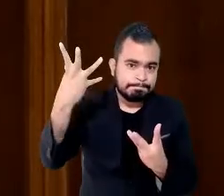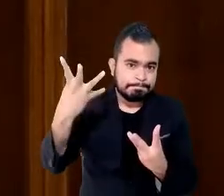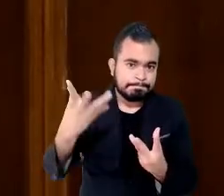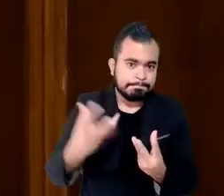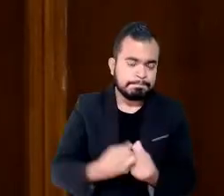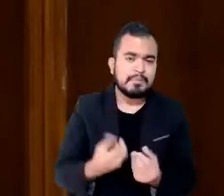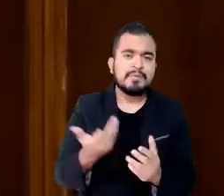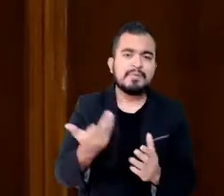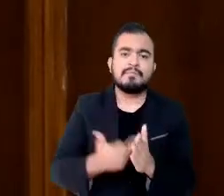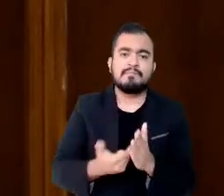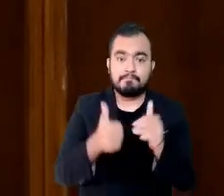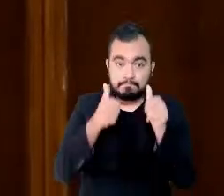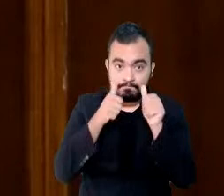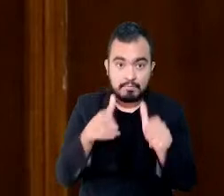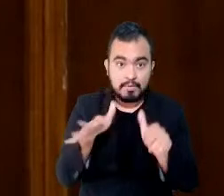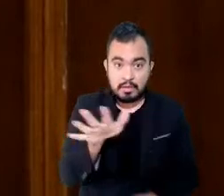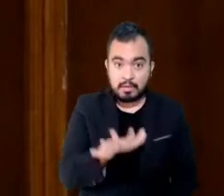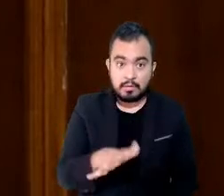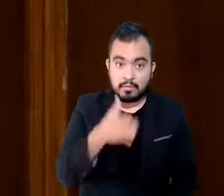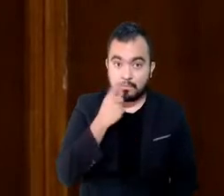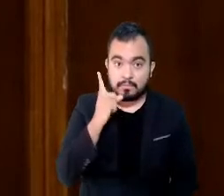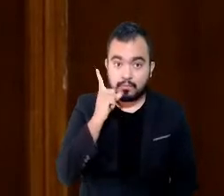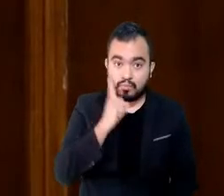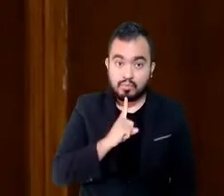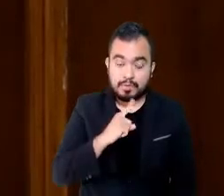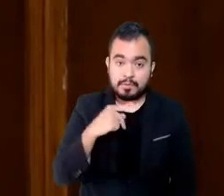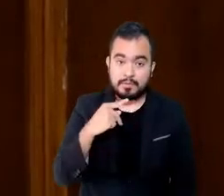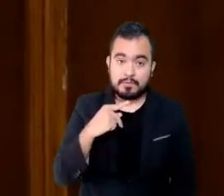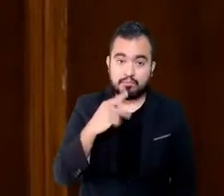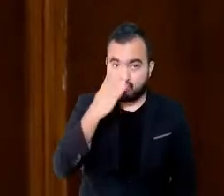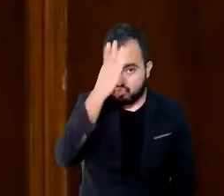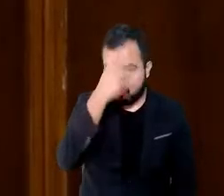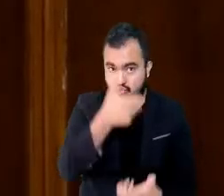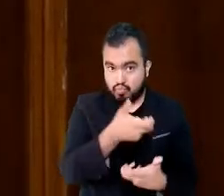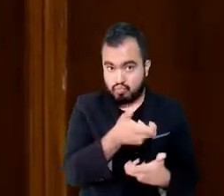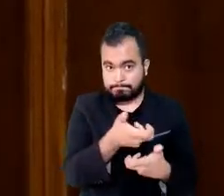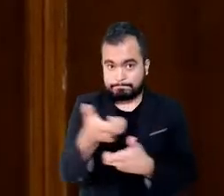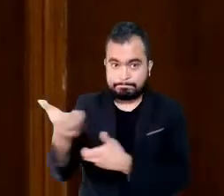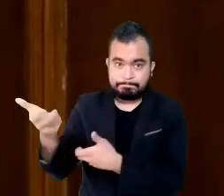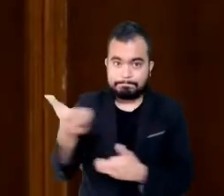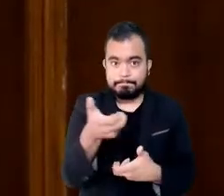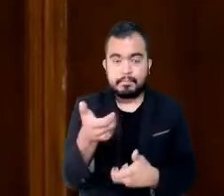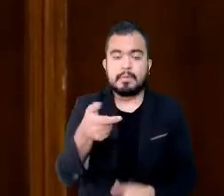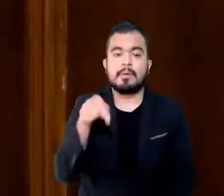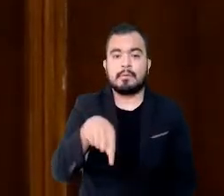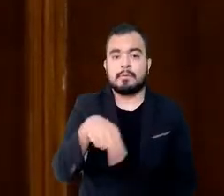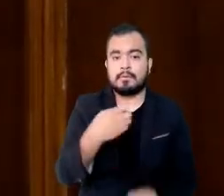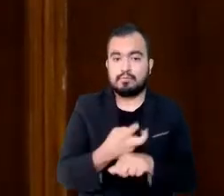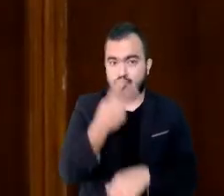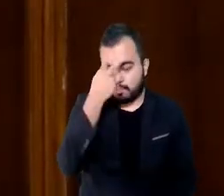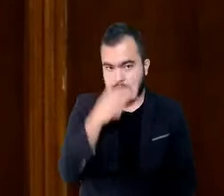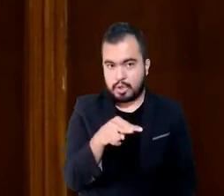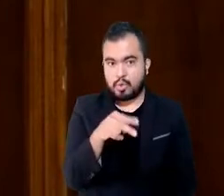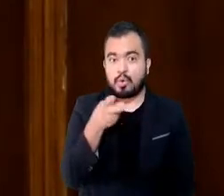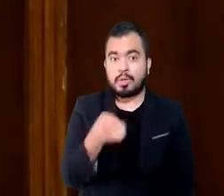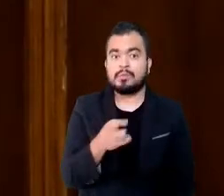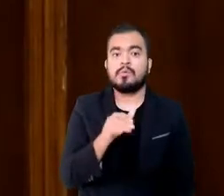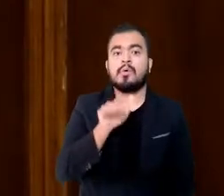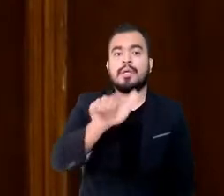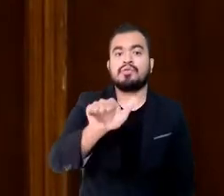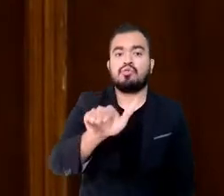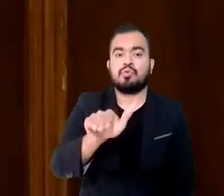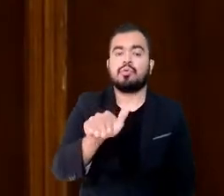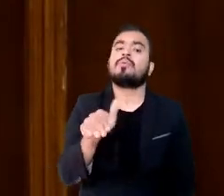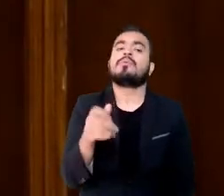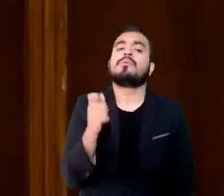bomberos mexiquenses, y en virtud de lo anterior, con este exhorto se pretende poder